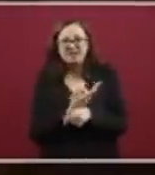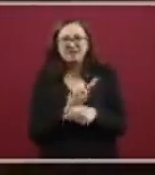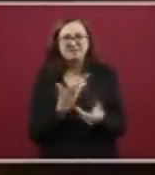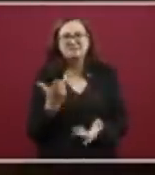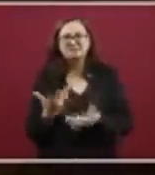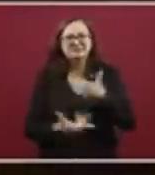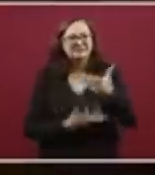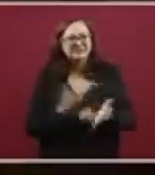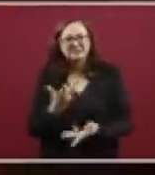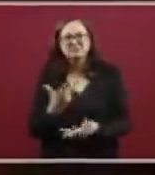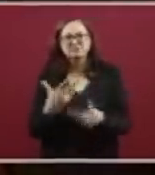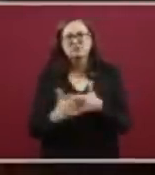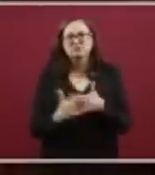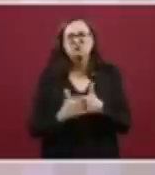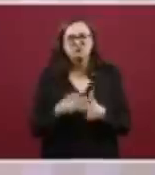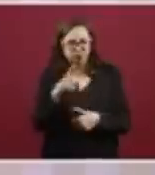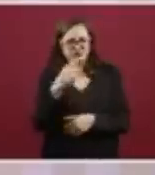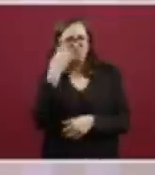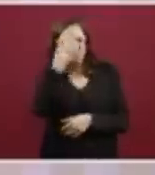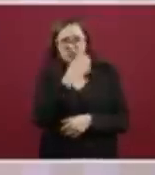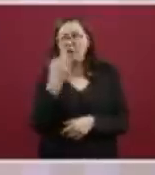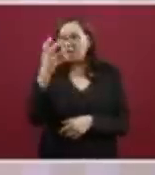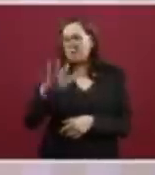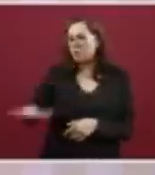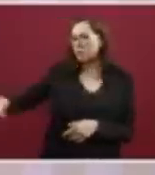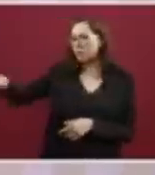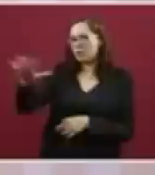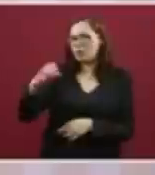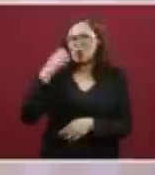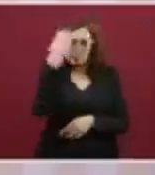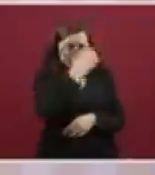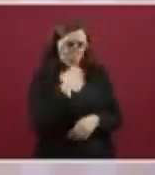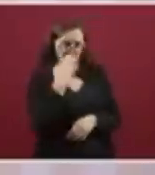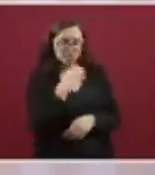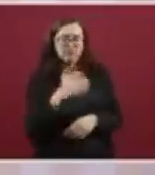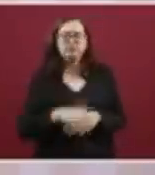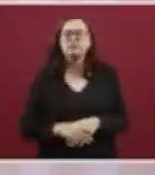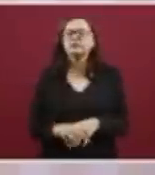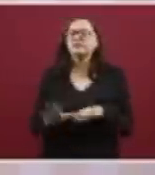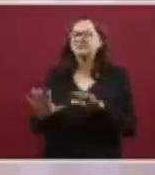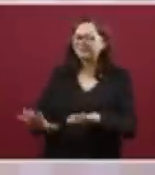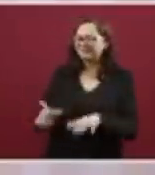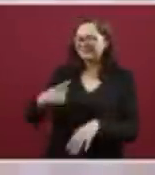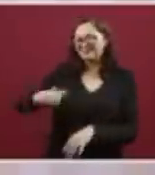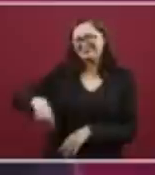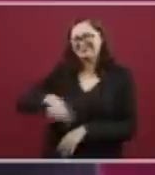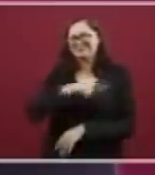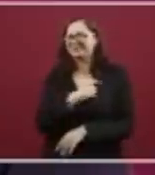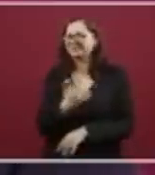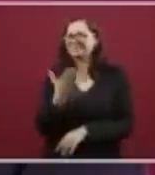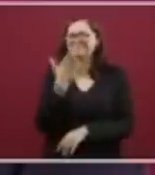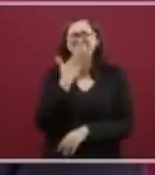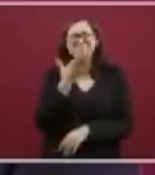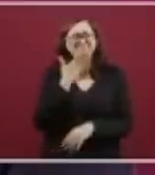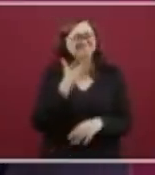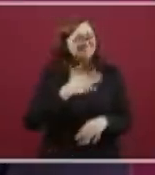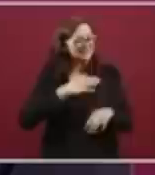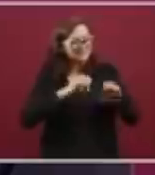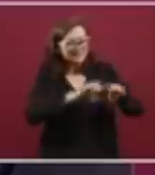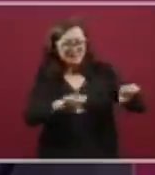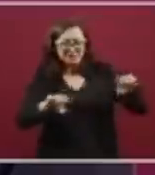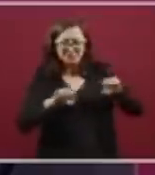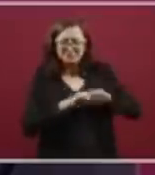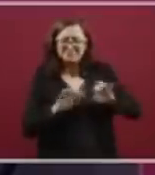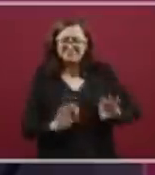¿Cómo los va a evaluar? ¿Usted va a ser evaluado por la ciudadanía todo el tiempo? Muy bien, me están ayudando mucho, es muy buen equipo y se